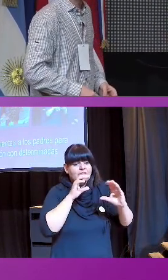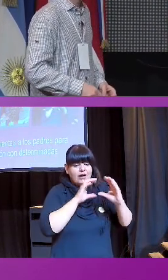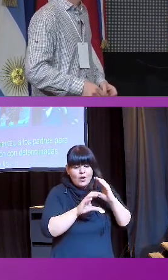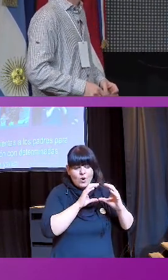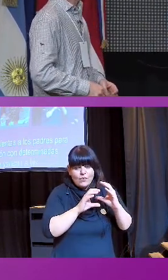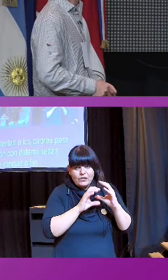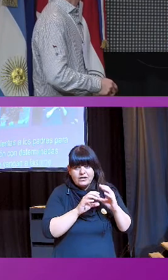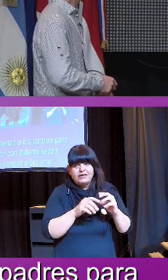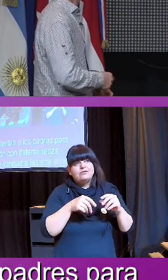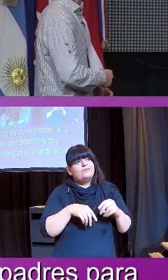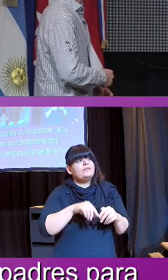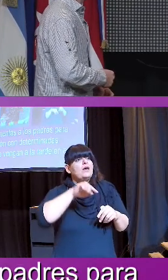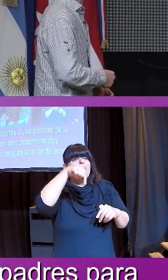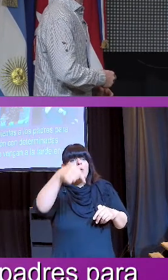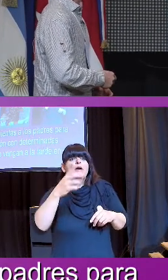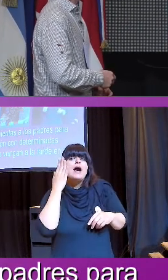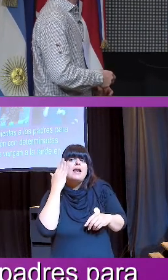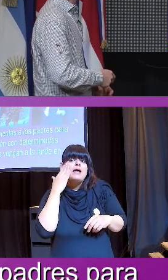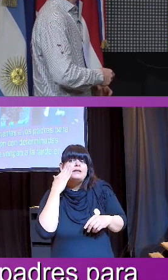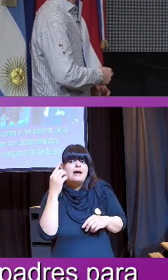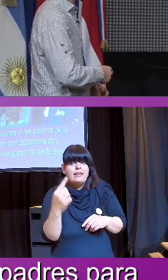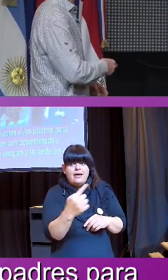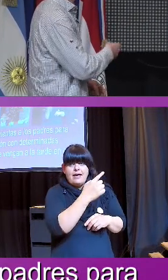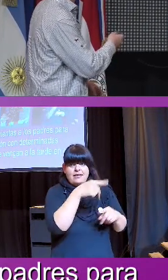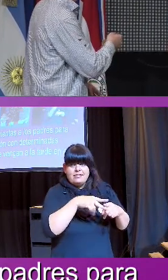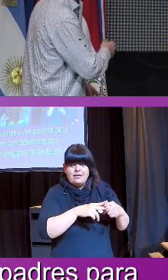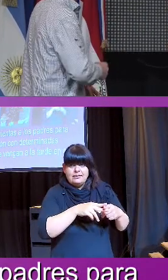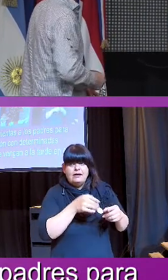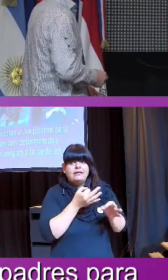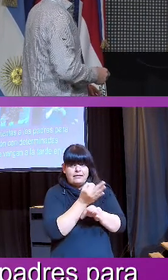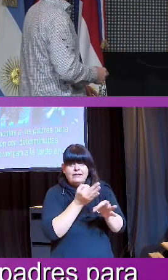vengan a la tarde en el taller de intervenciones mediadas por padres.